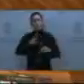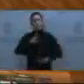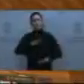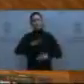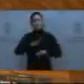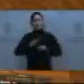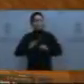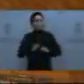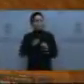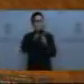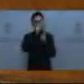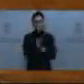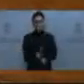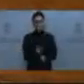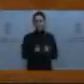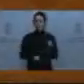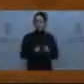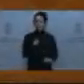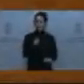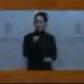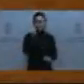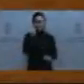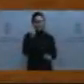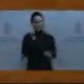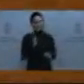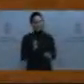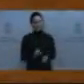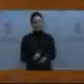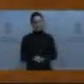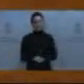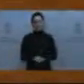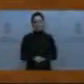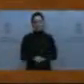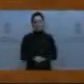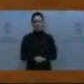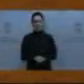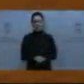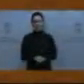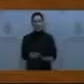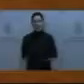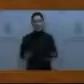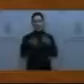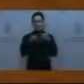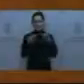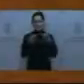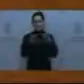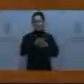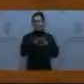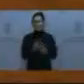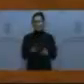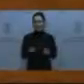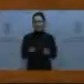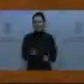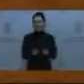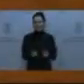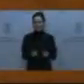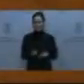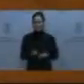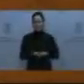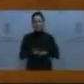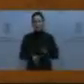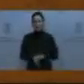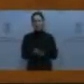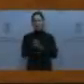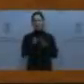y presupuestarios se pueden ver comprometidos. Asturias se merece unos recursos económicos que permitan mantenernos,